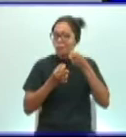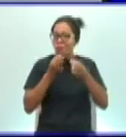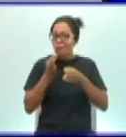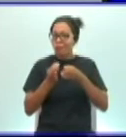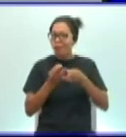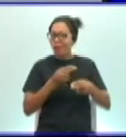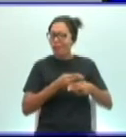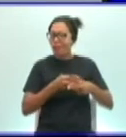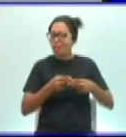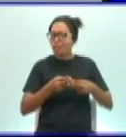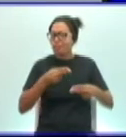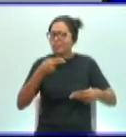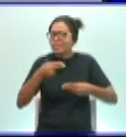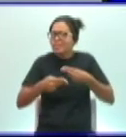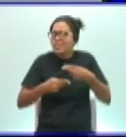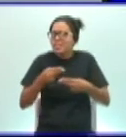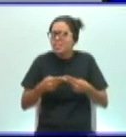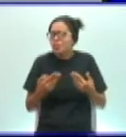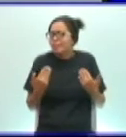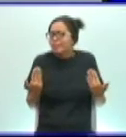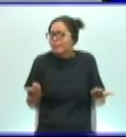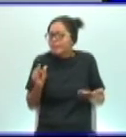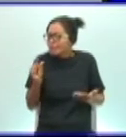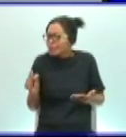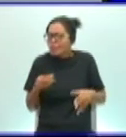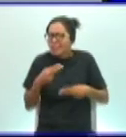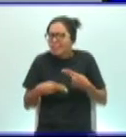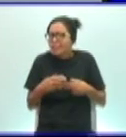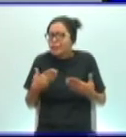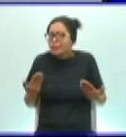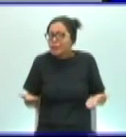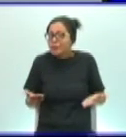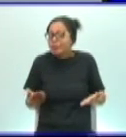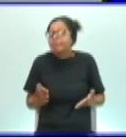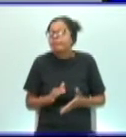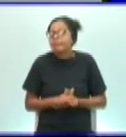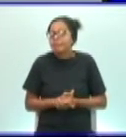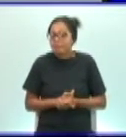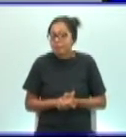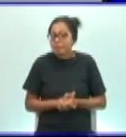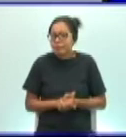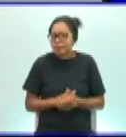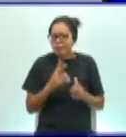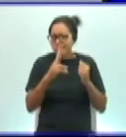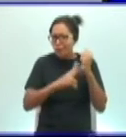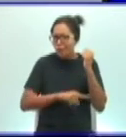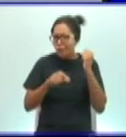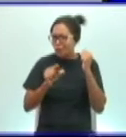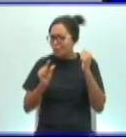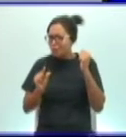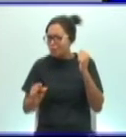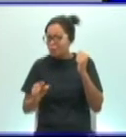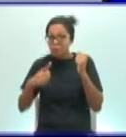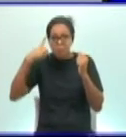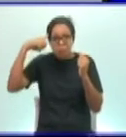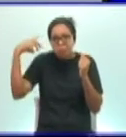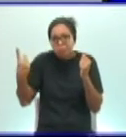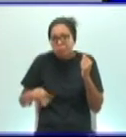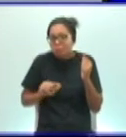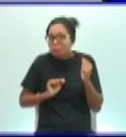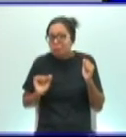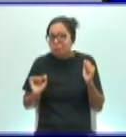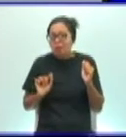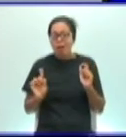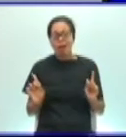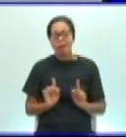una valoración de una personalidad donde yo no tenga en cuenta los hechos históricos, porque entonces no hice valoración, lo que hice